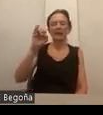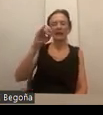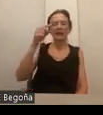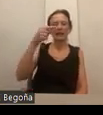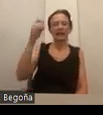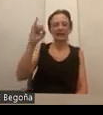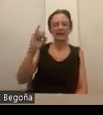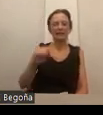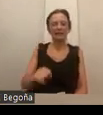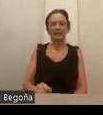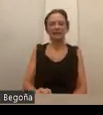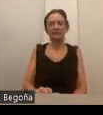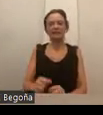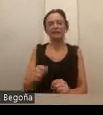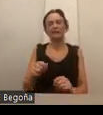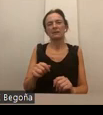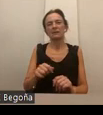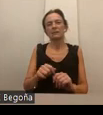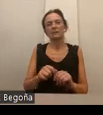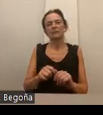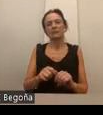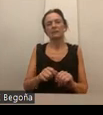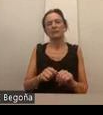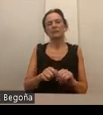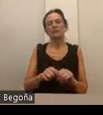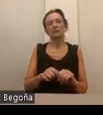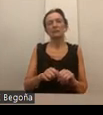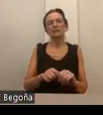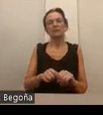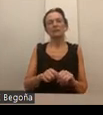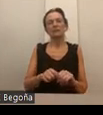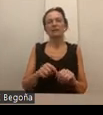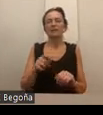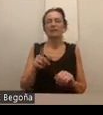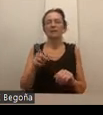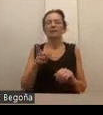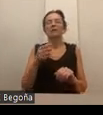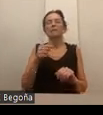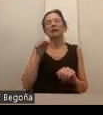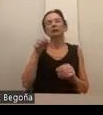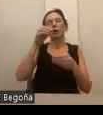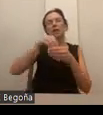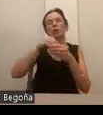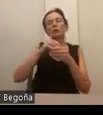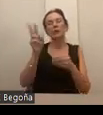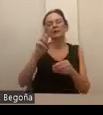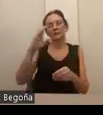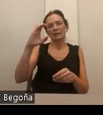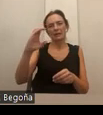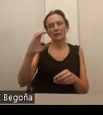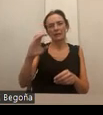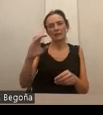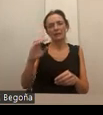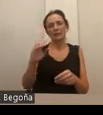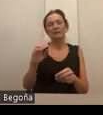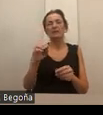que yo aquí el reishi no lo veo tan indicado. Por el contenido en vitamina C, nos va a hacer efecto